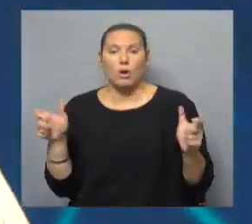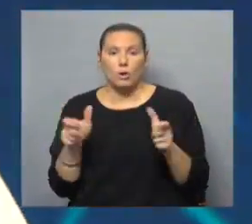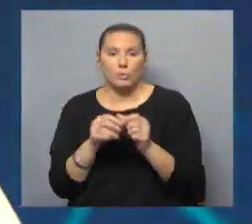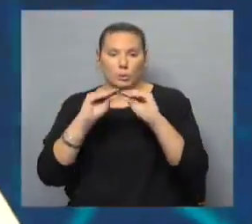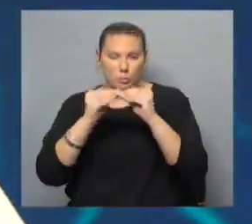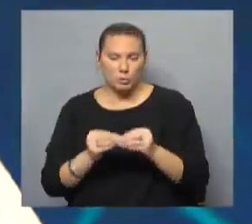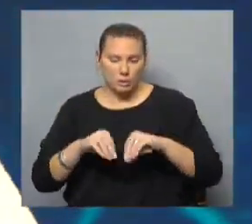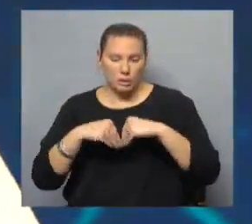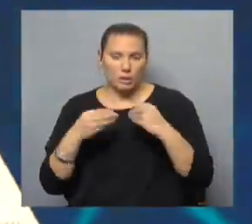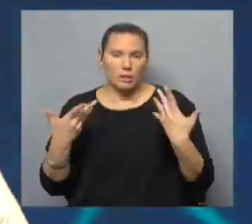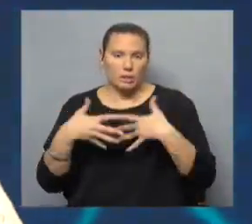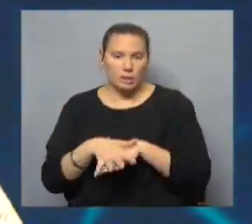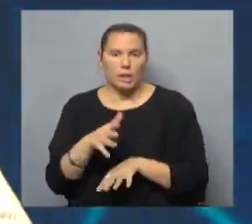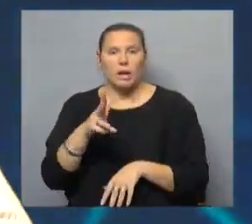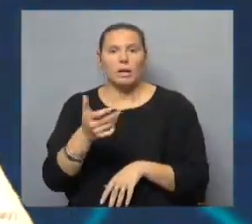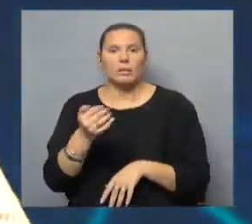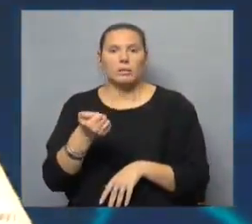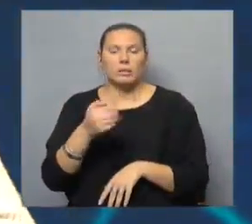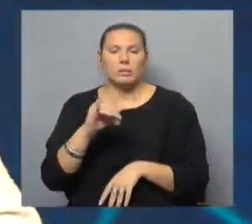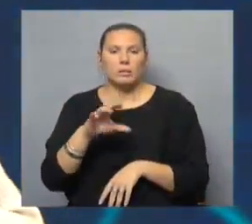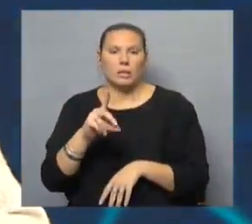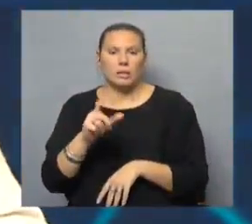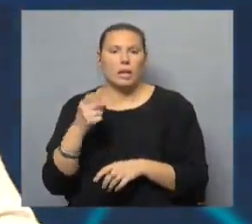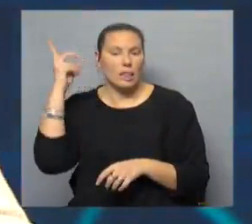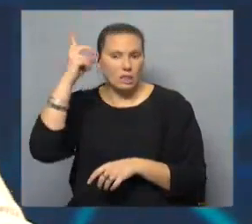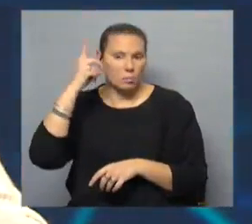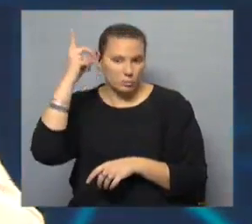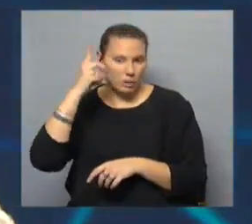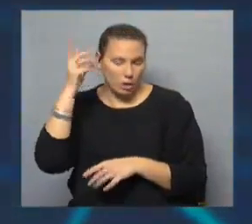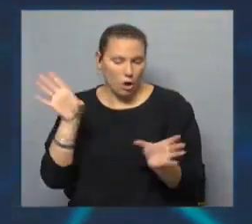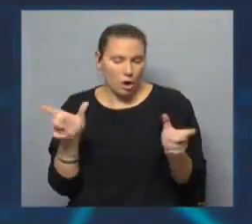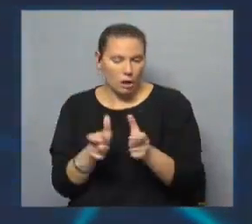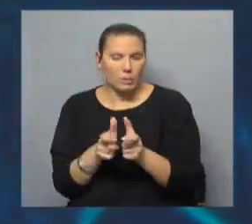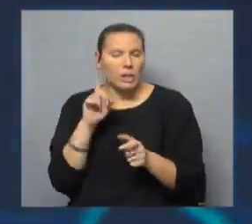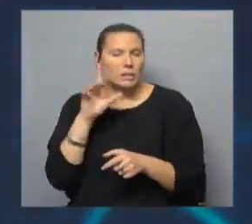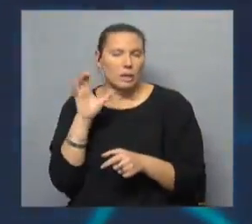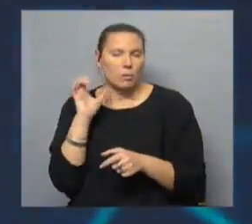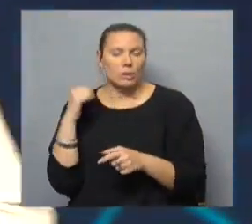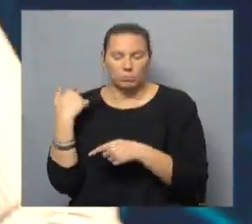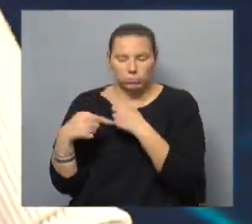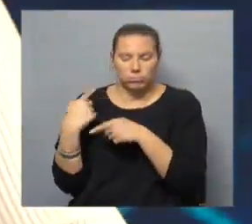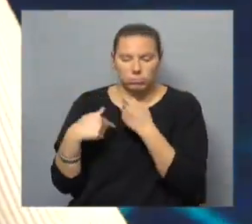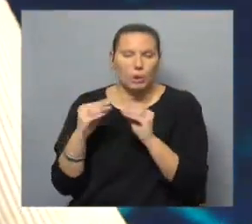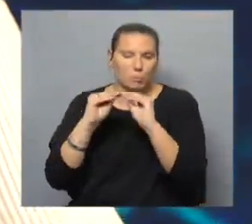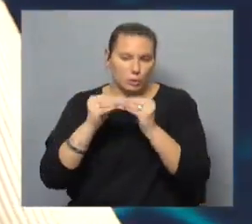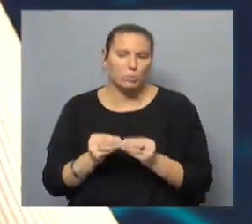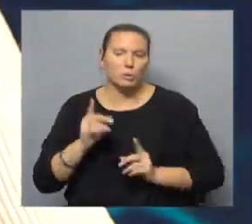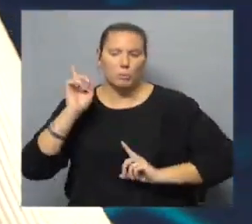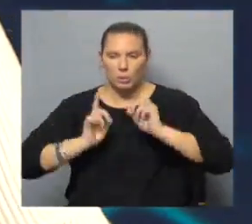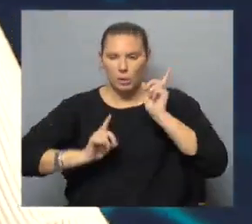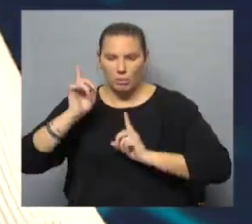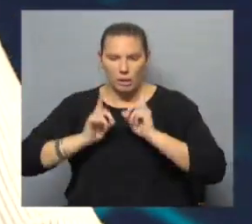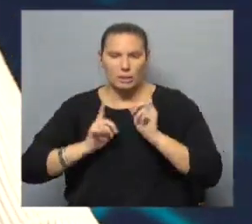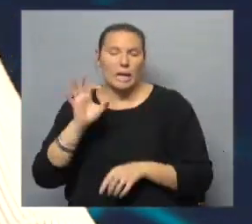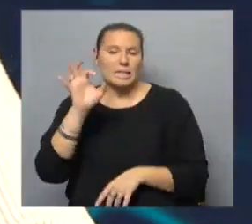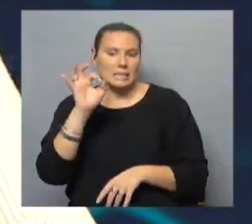Presupuesto Integrada con Hacienda, en diputados, en la Cámara Baja. Recuerdan que venimos siguiendo el tema del presupuesto para la universidad, que es